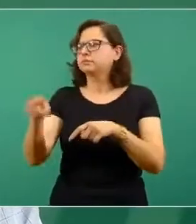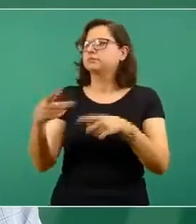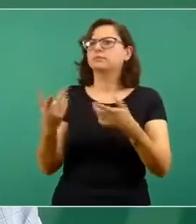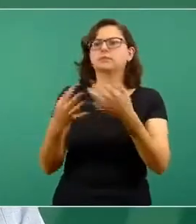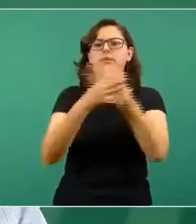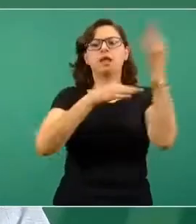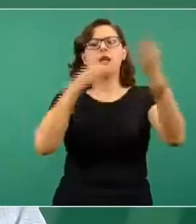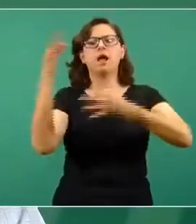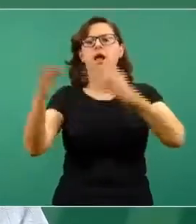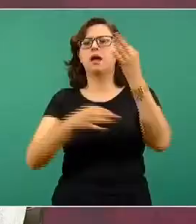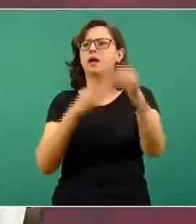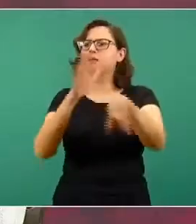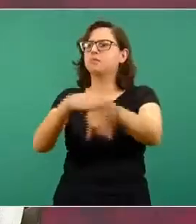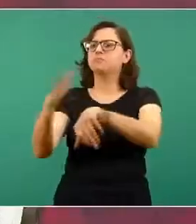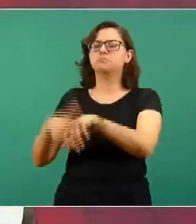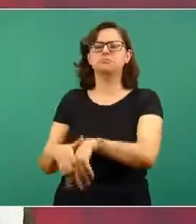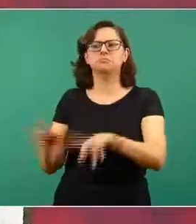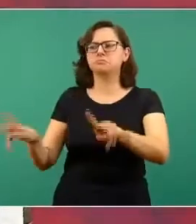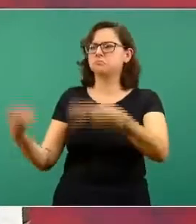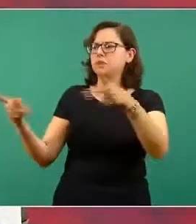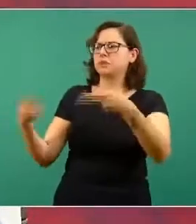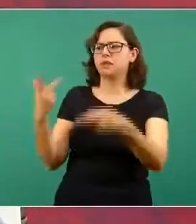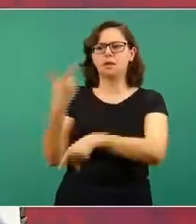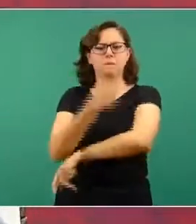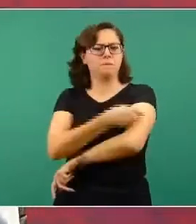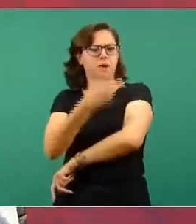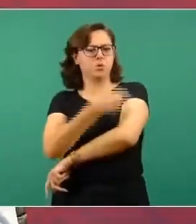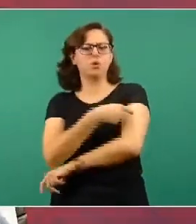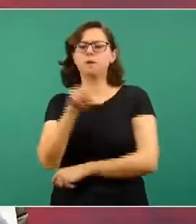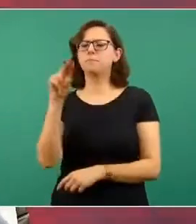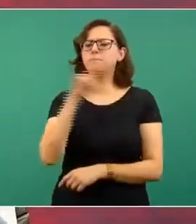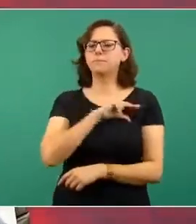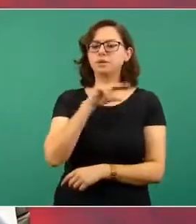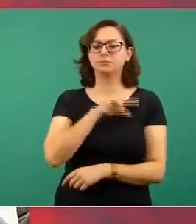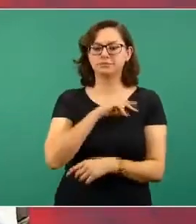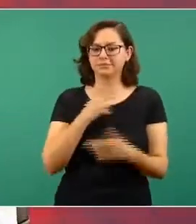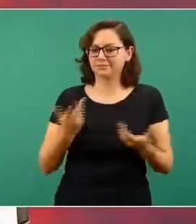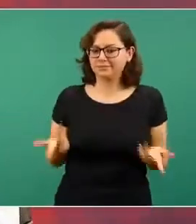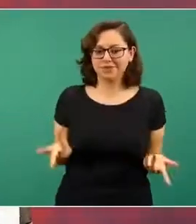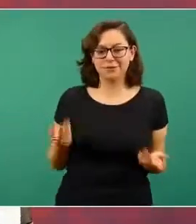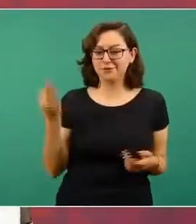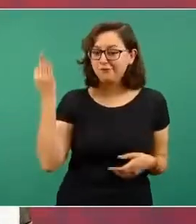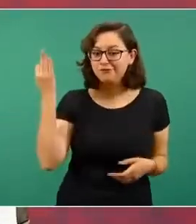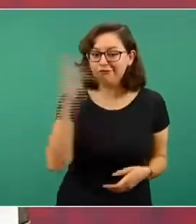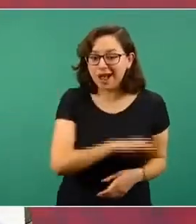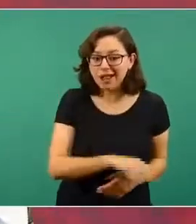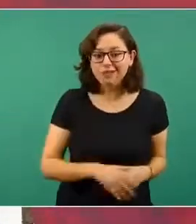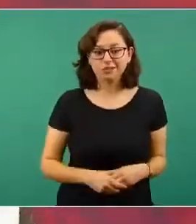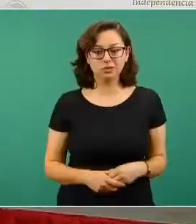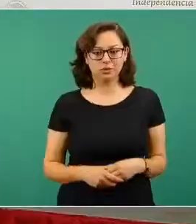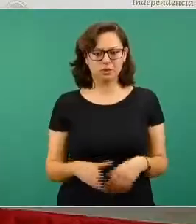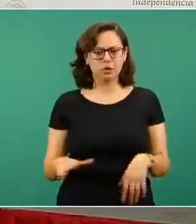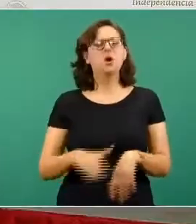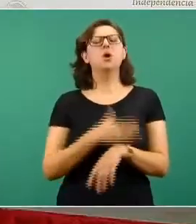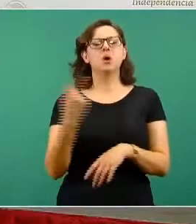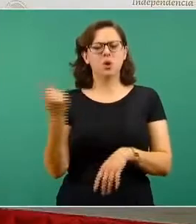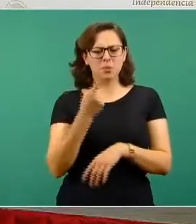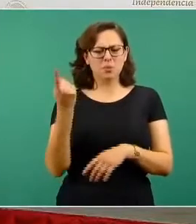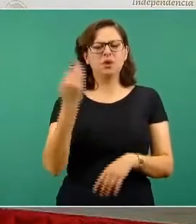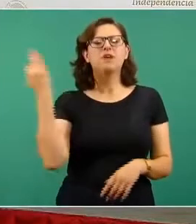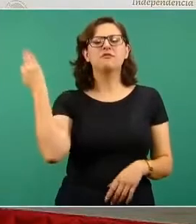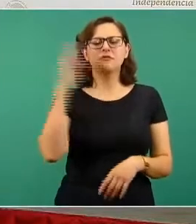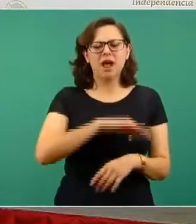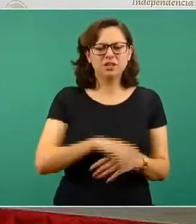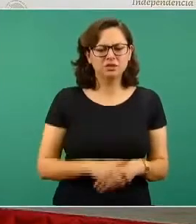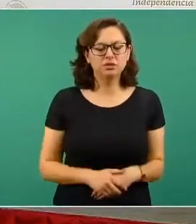repente o se da la presencia de vacunas que obviamente son falsas? ¿Y por qué decimos que son falsas? Hay 2 elementos que